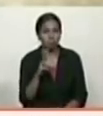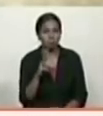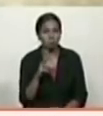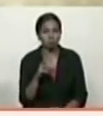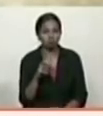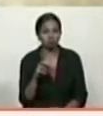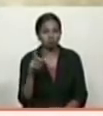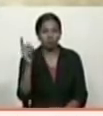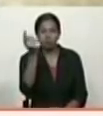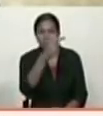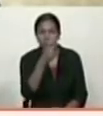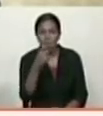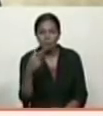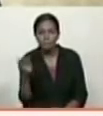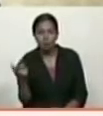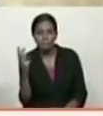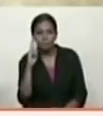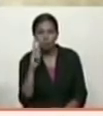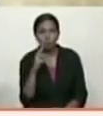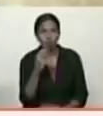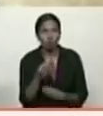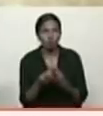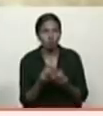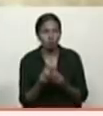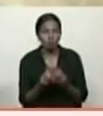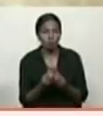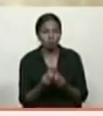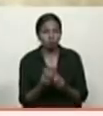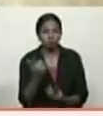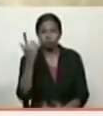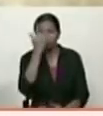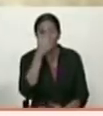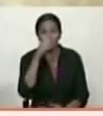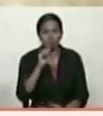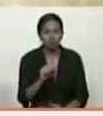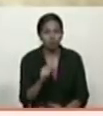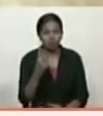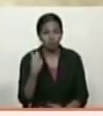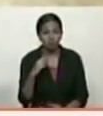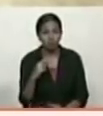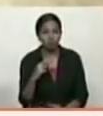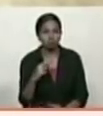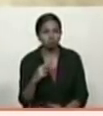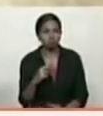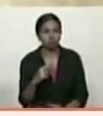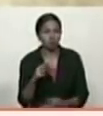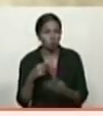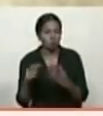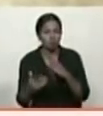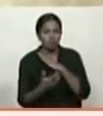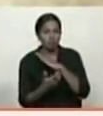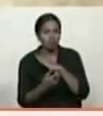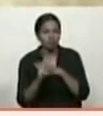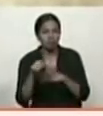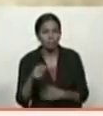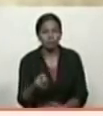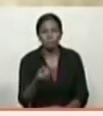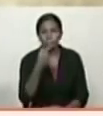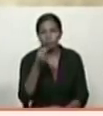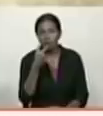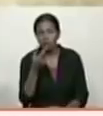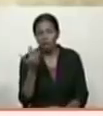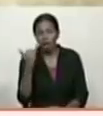agricultura, maquinaria agrícola. Sudáfrica es una gran potencia en maquinaria agrícola, productos farmacéuticos, tiene una gran